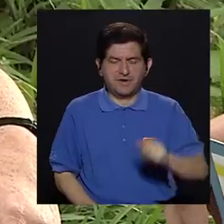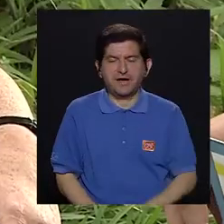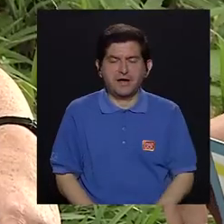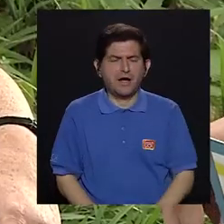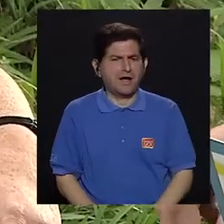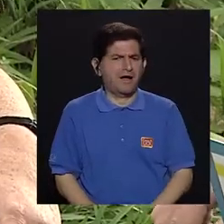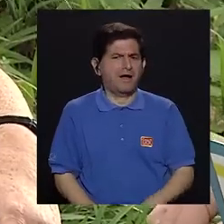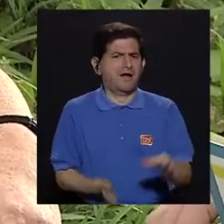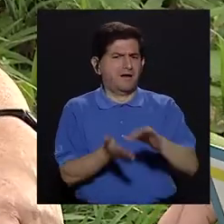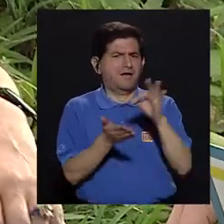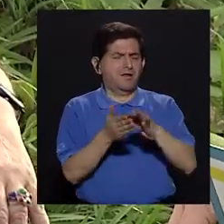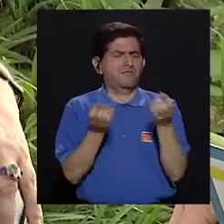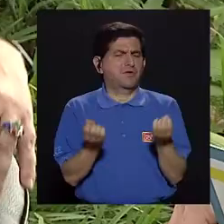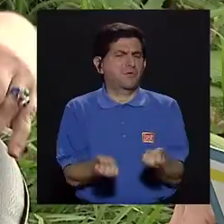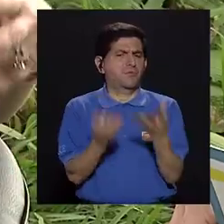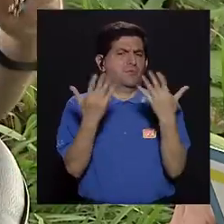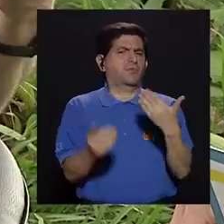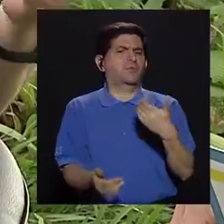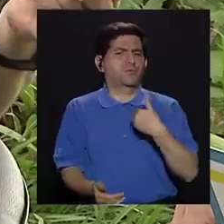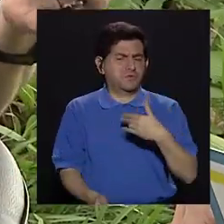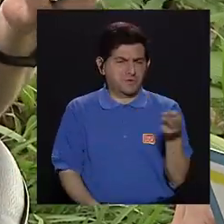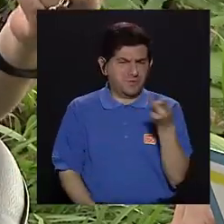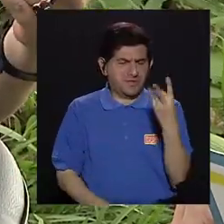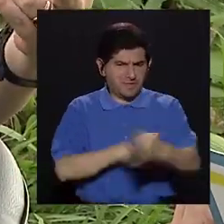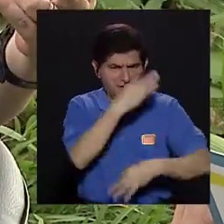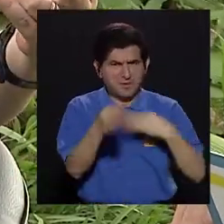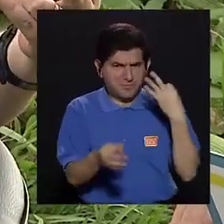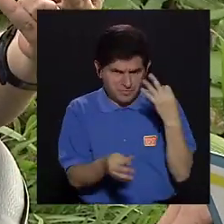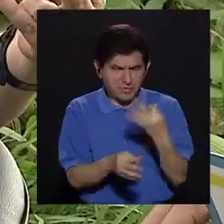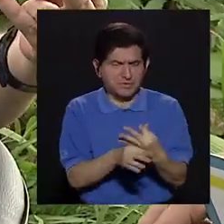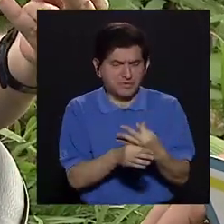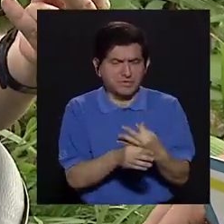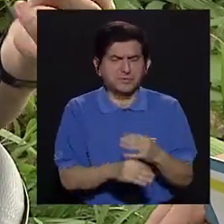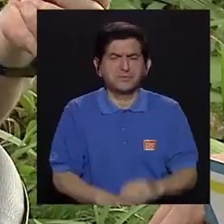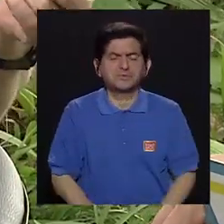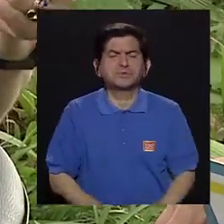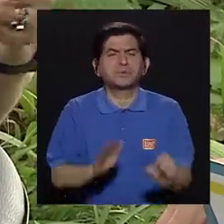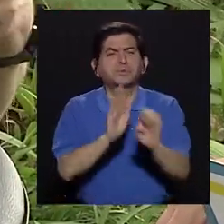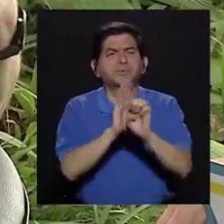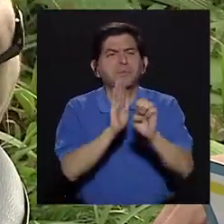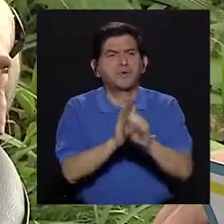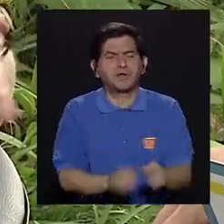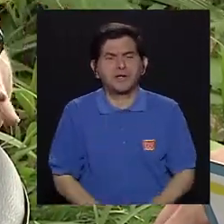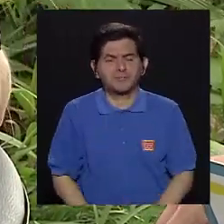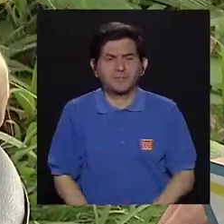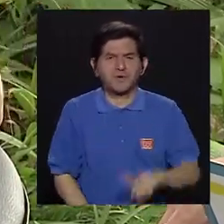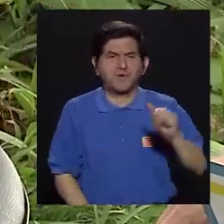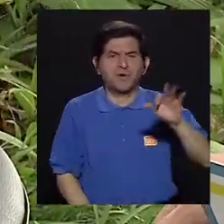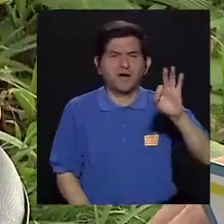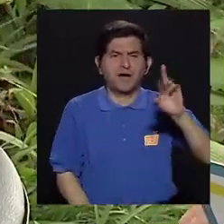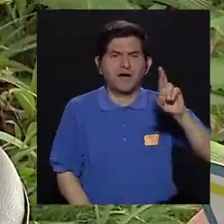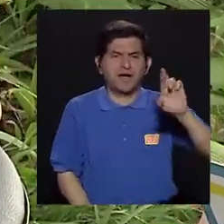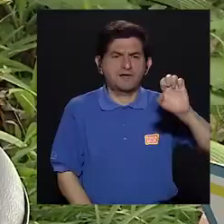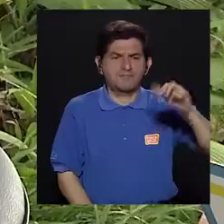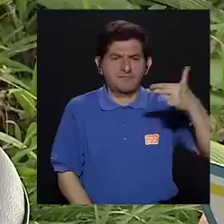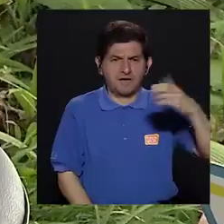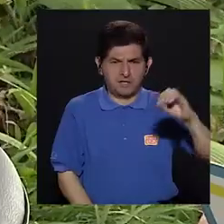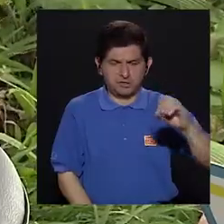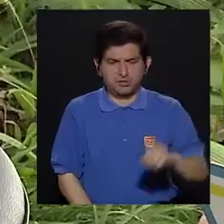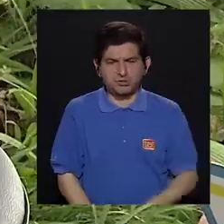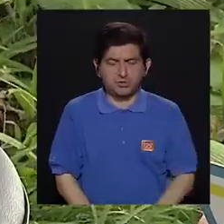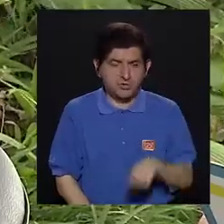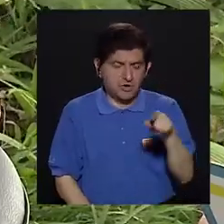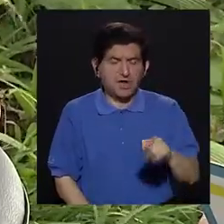frijol tiene mucha y como le digo, tiene de los dos tipos de fibra. Por ejemplo, un afrecho es